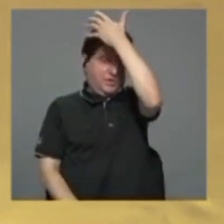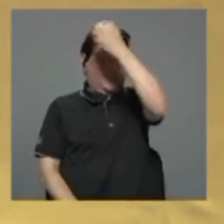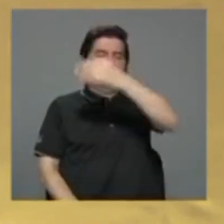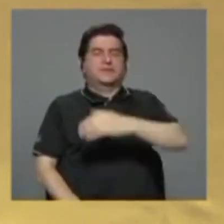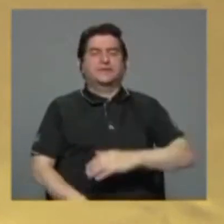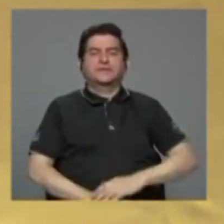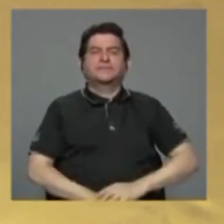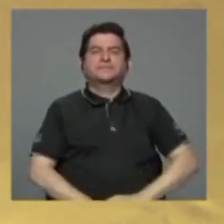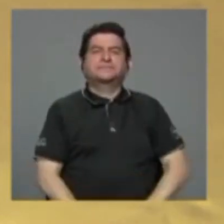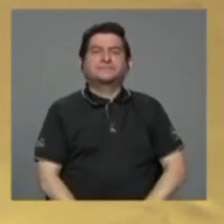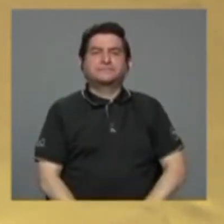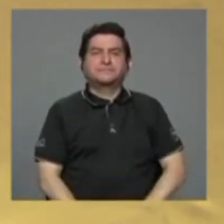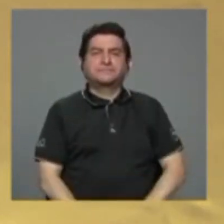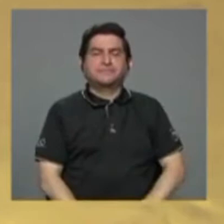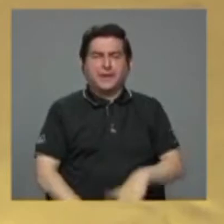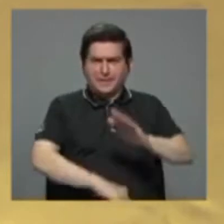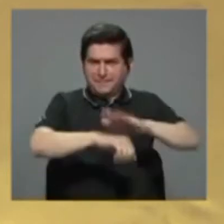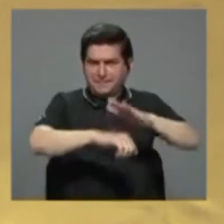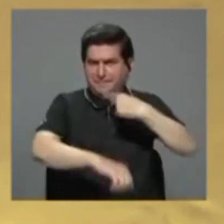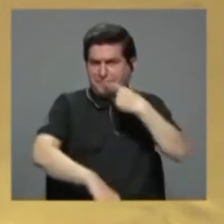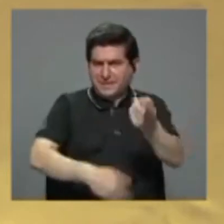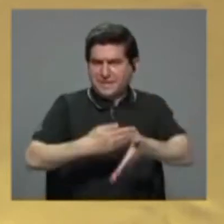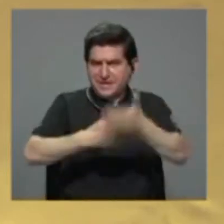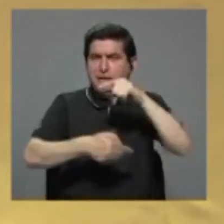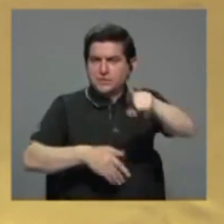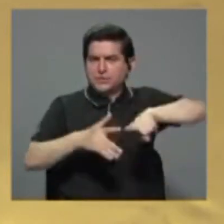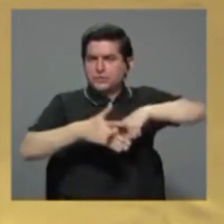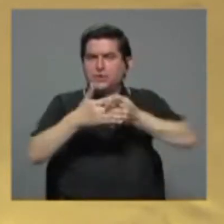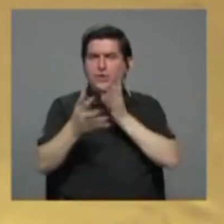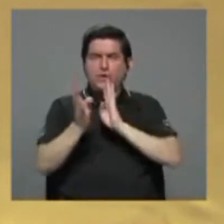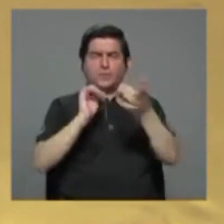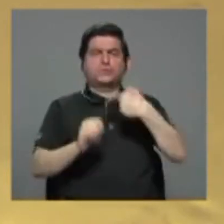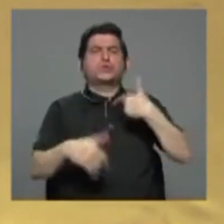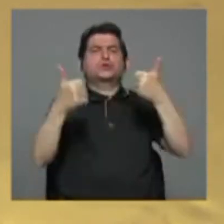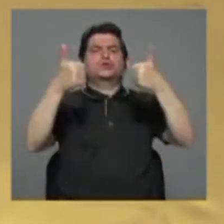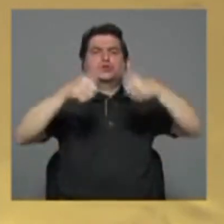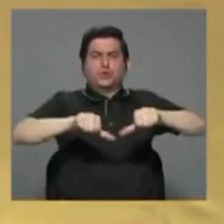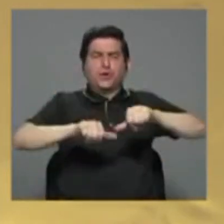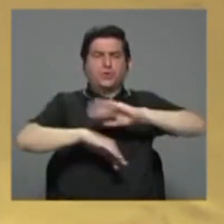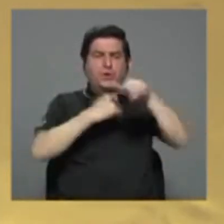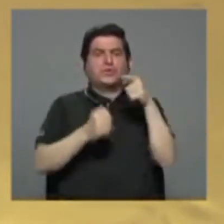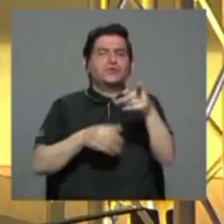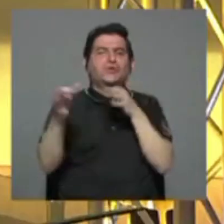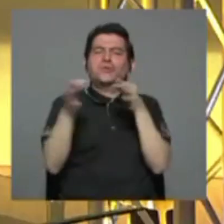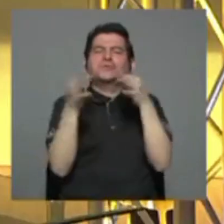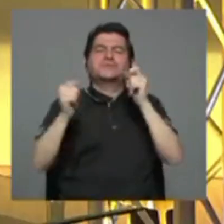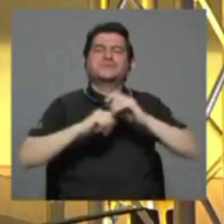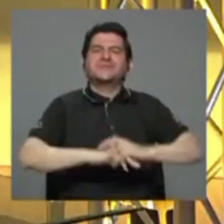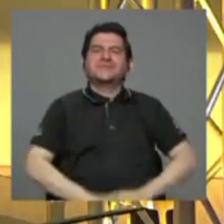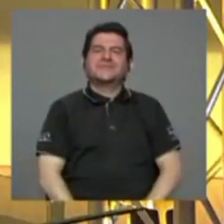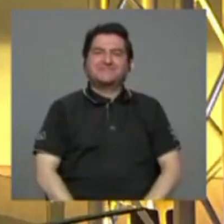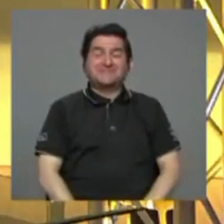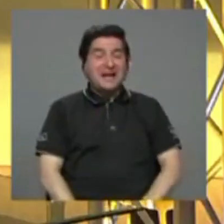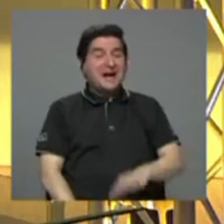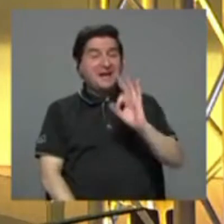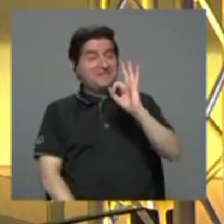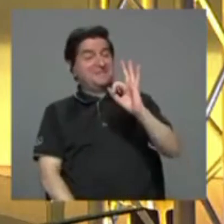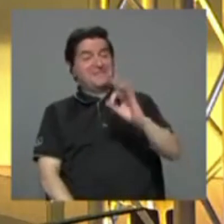don Carlos Alvarado. Y déjeme decirle que antes de que empiece usted a hablar, yo estoy de acuerdo en todo lo que usted va a decir. Bueno,